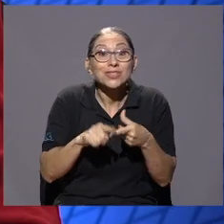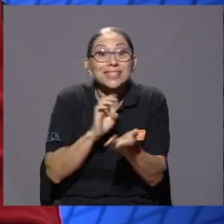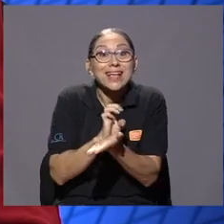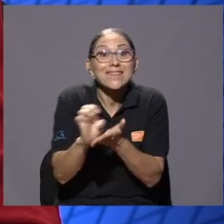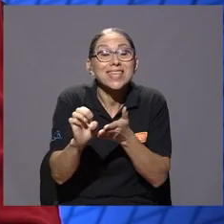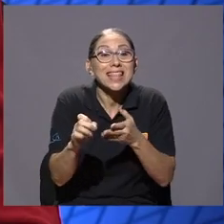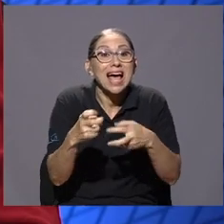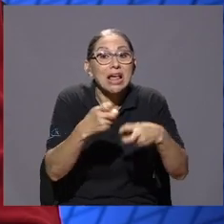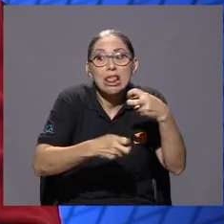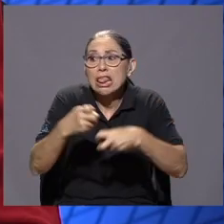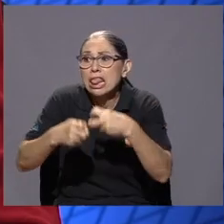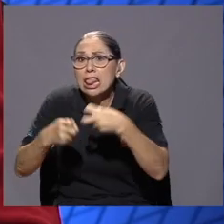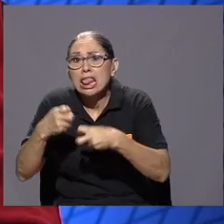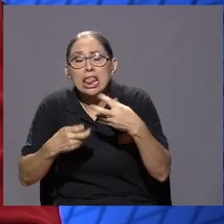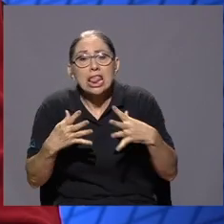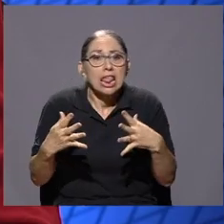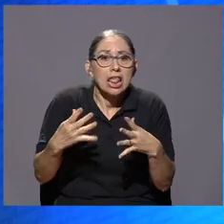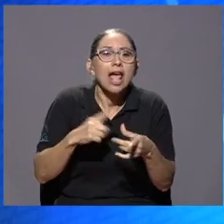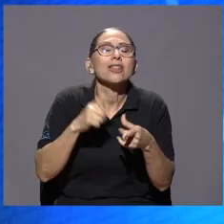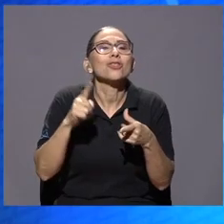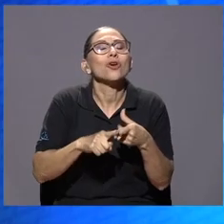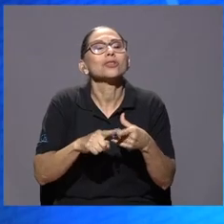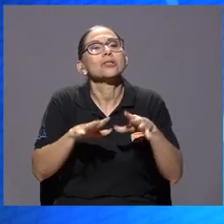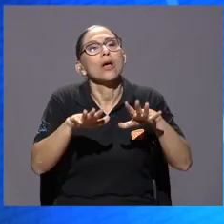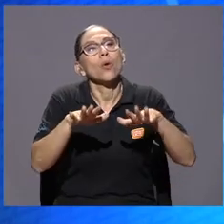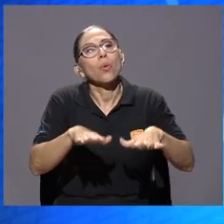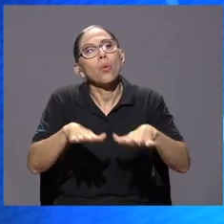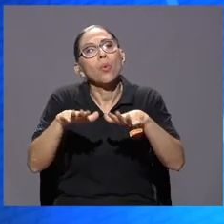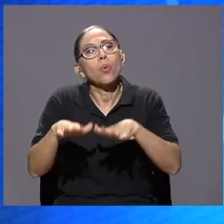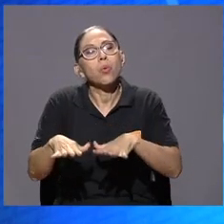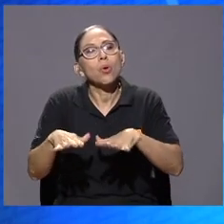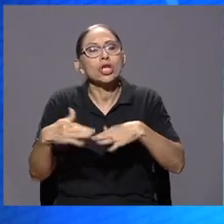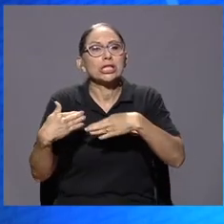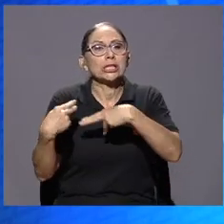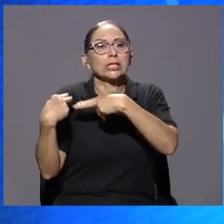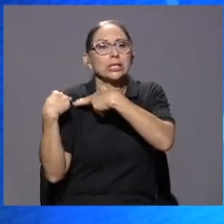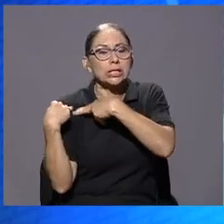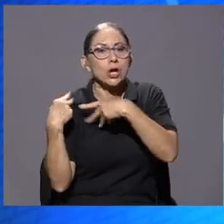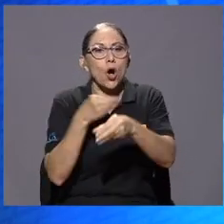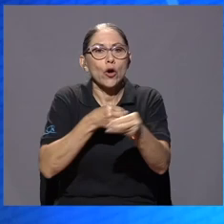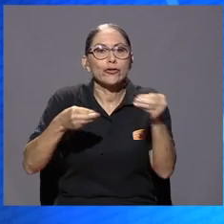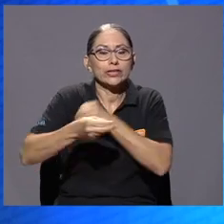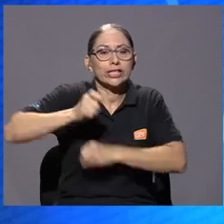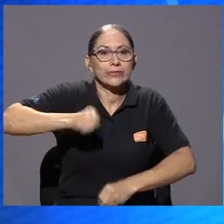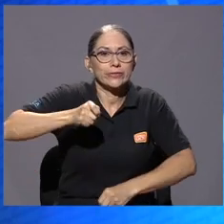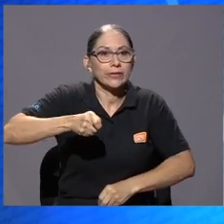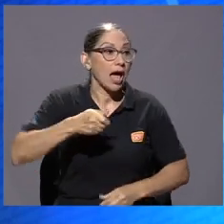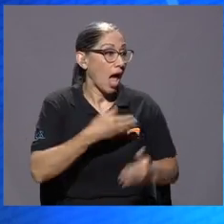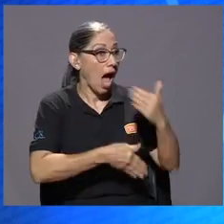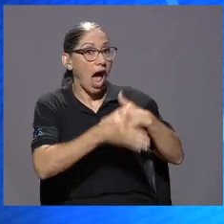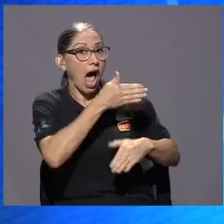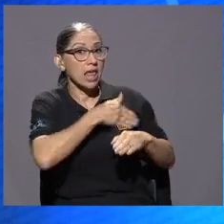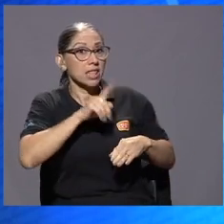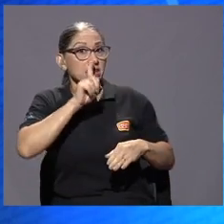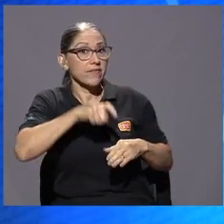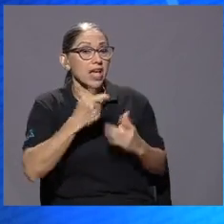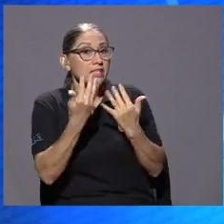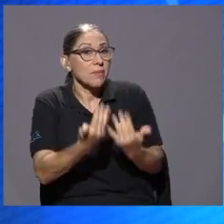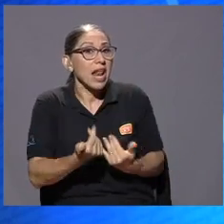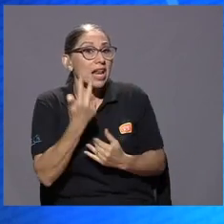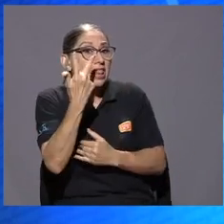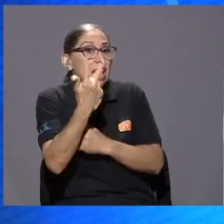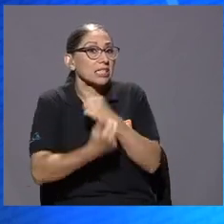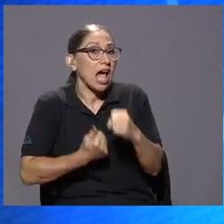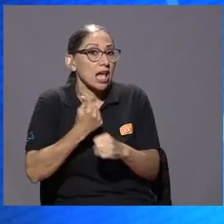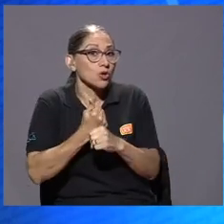la carga también de los despachos. Porque hablábamos ahora de los 3 años que había que esperar por mutuo acuerdo, y si no